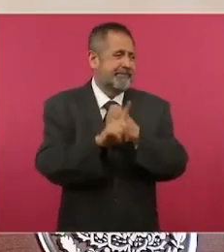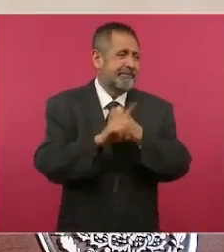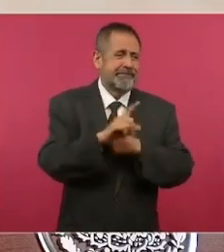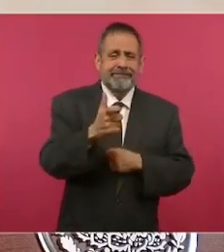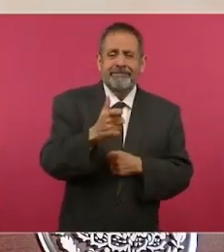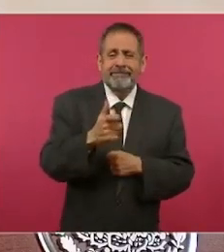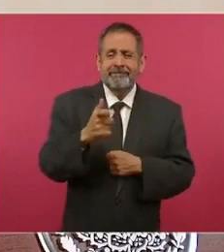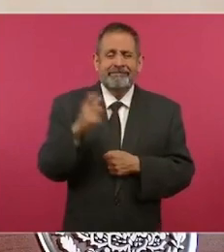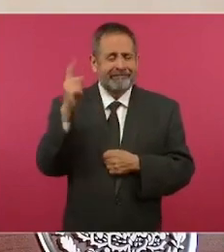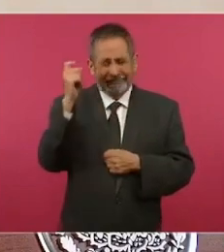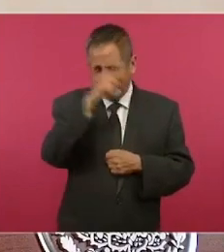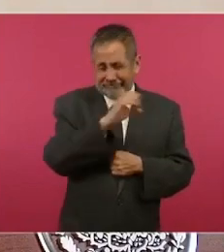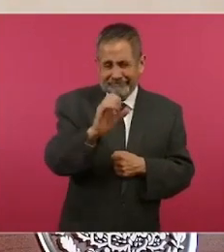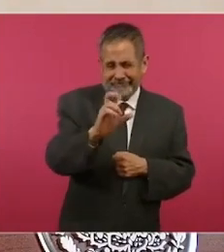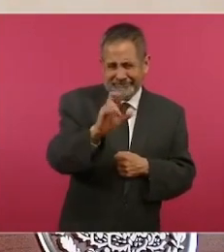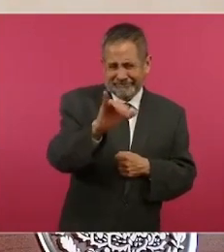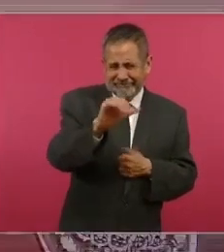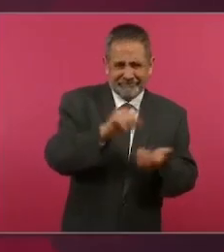una decadencia.